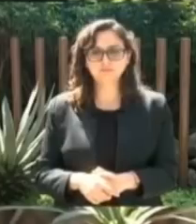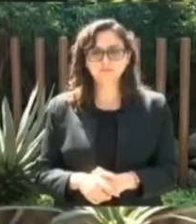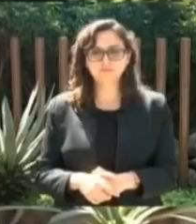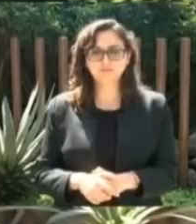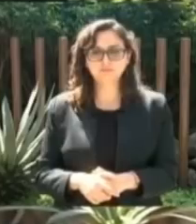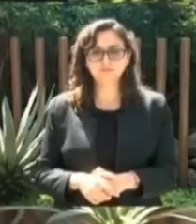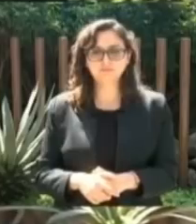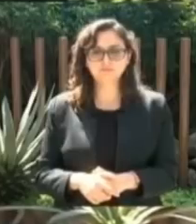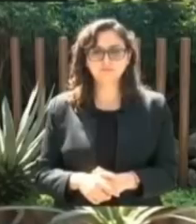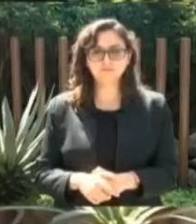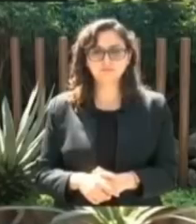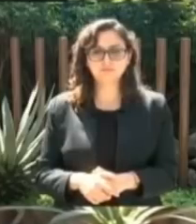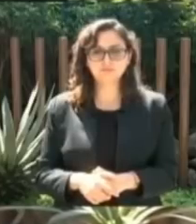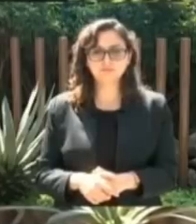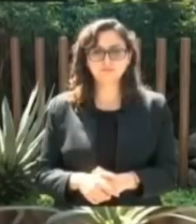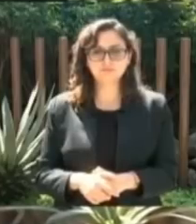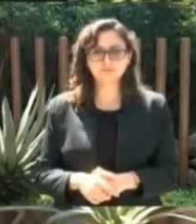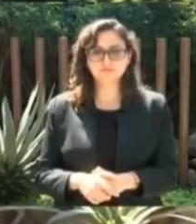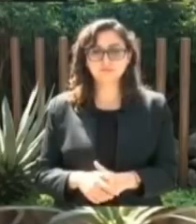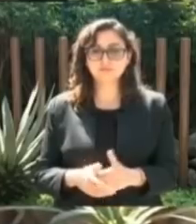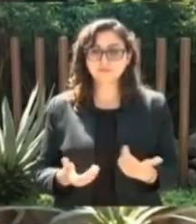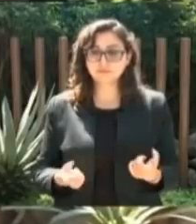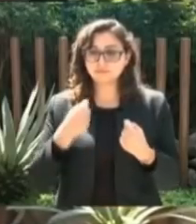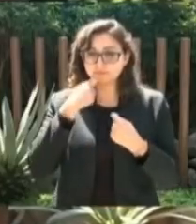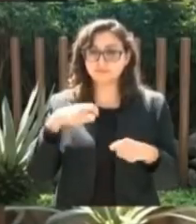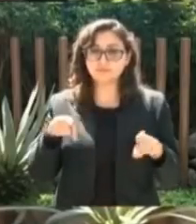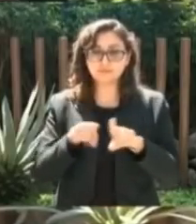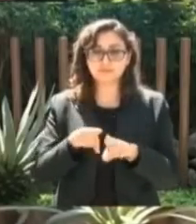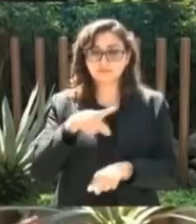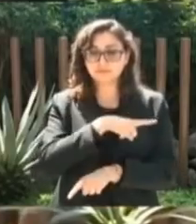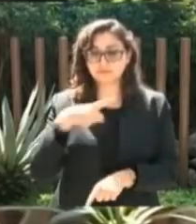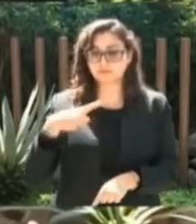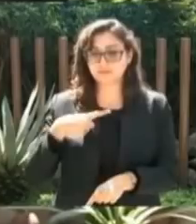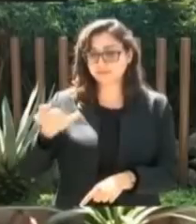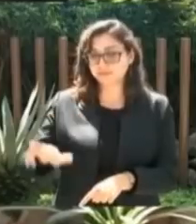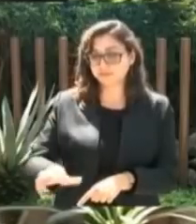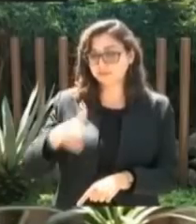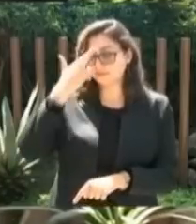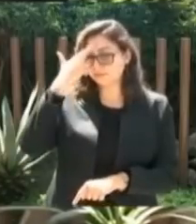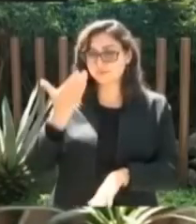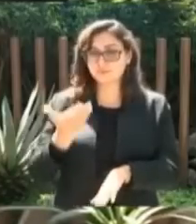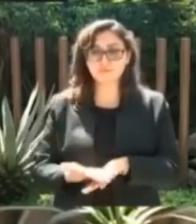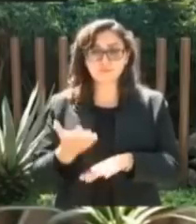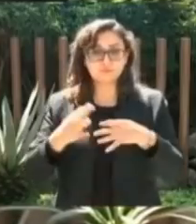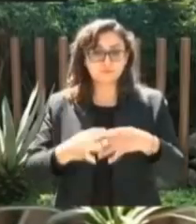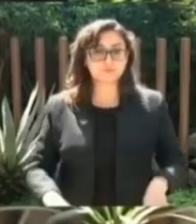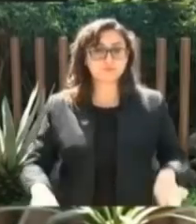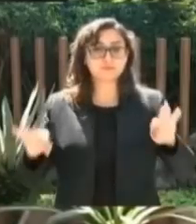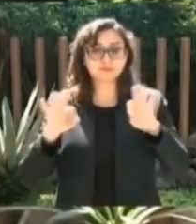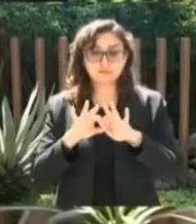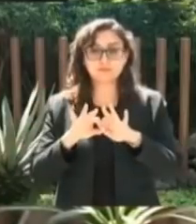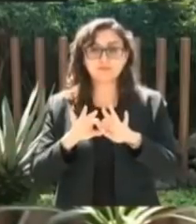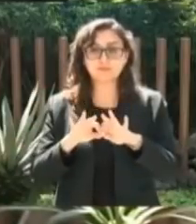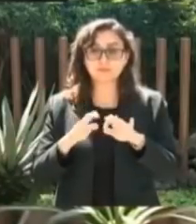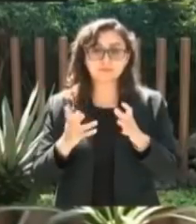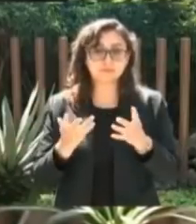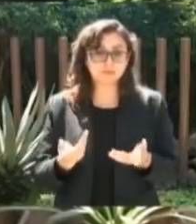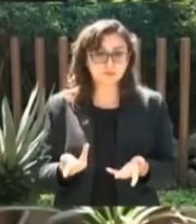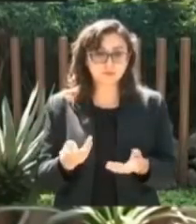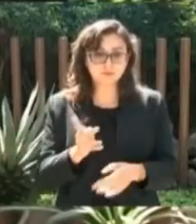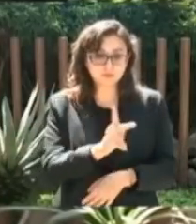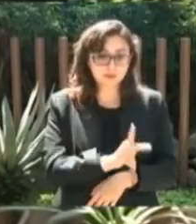recordar la importancia que tiene para el desarrollo de los pueblos